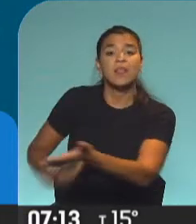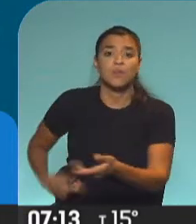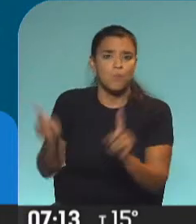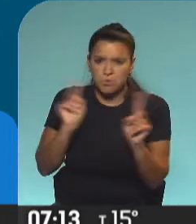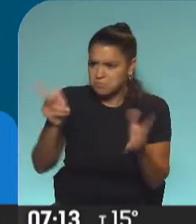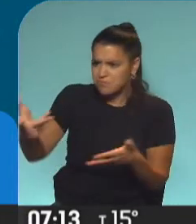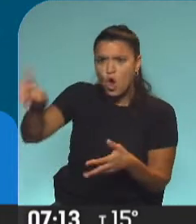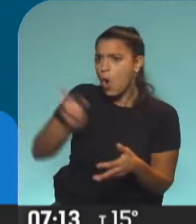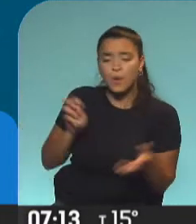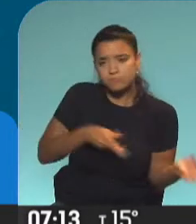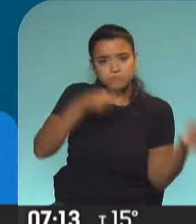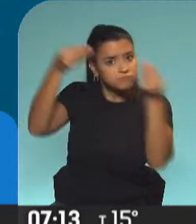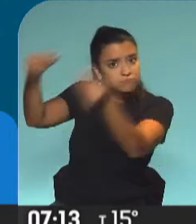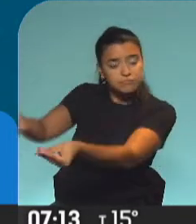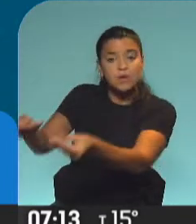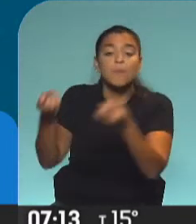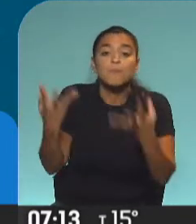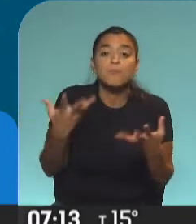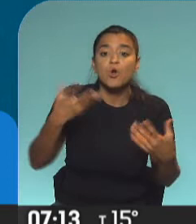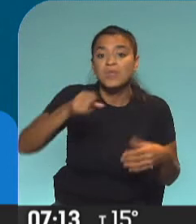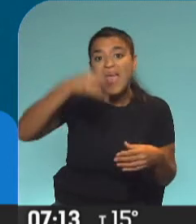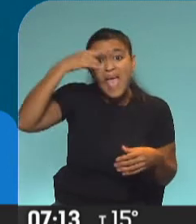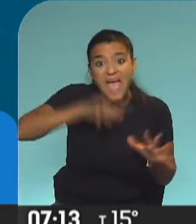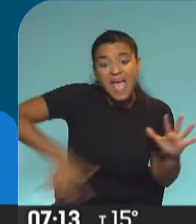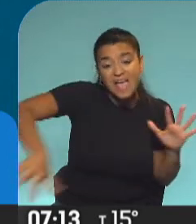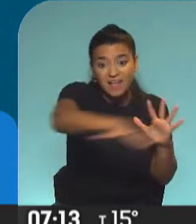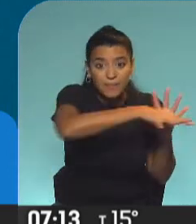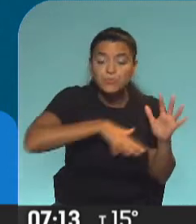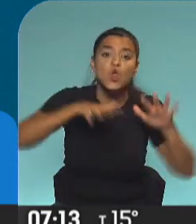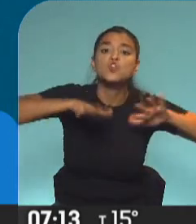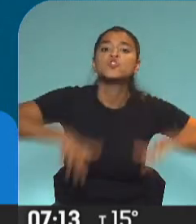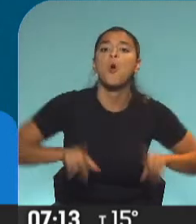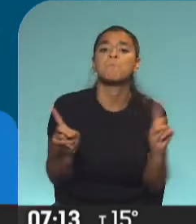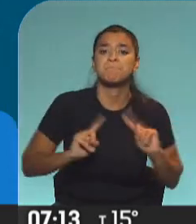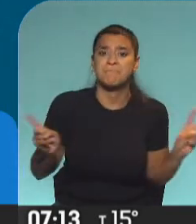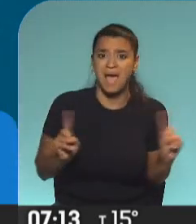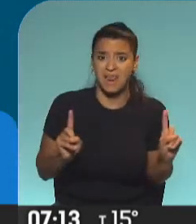correspondía que lo cobre, ya que el sector ganadero nunca paró de trabajar en la cuarentena por ser